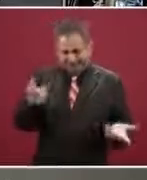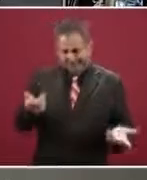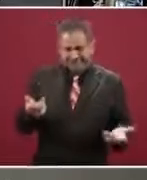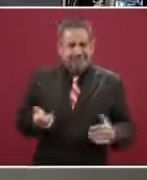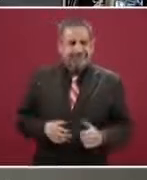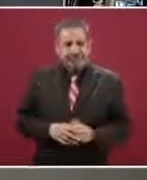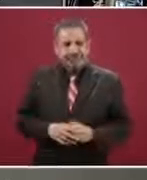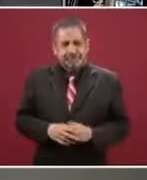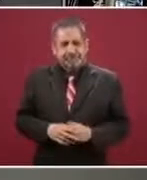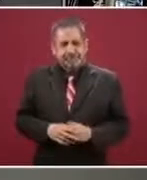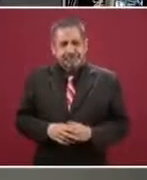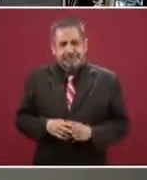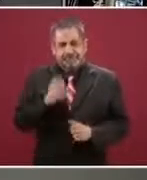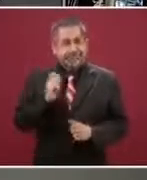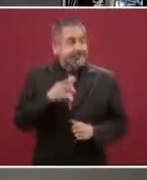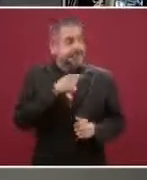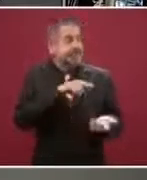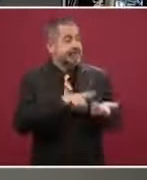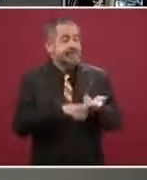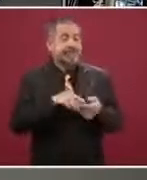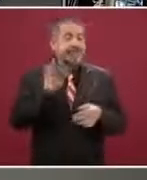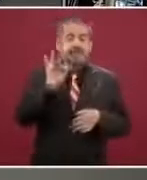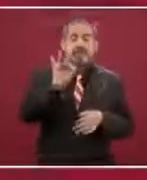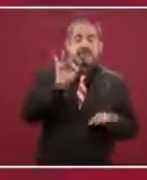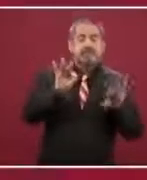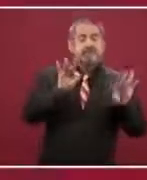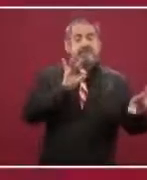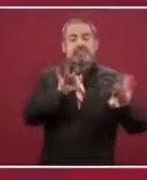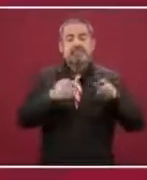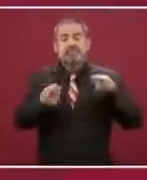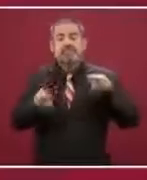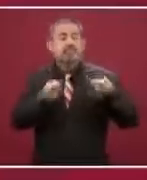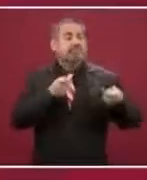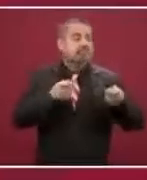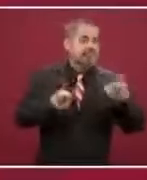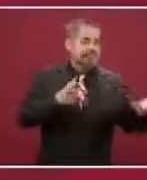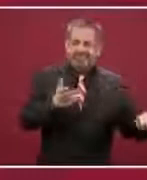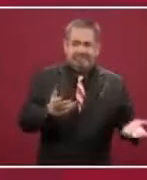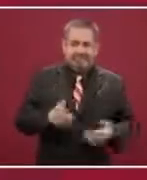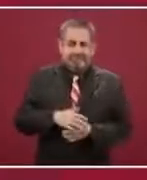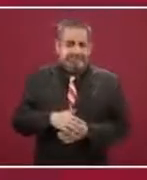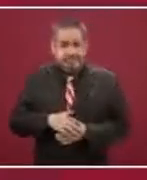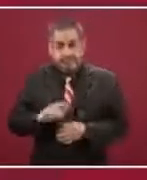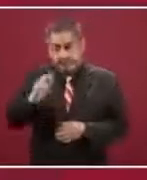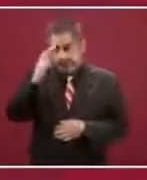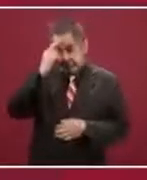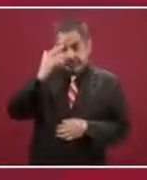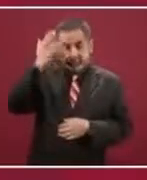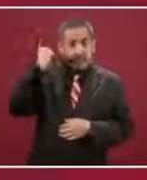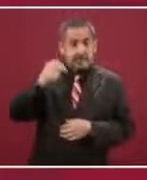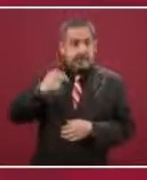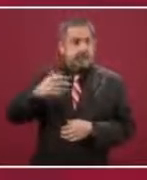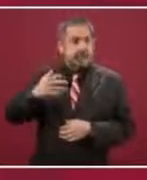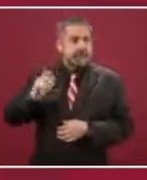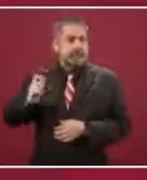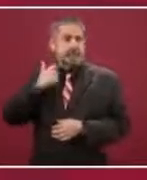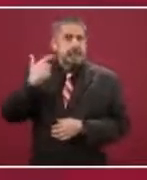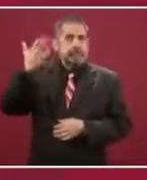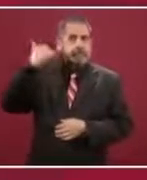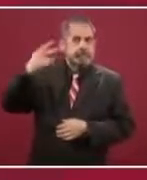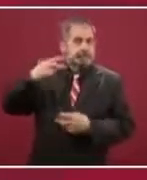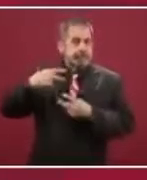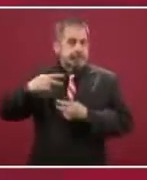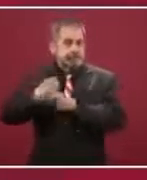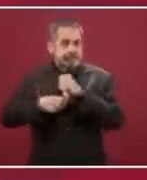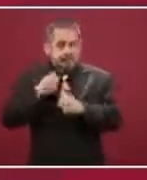entonces, es la manipulación. Yo me acuerdo que cuando nos robaron la presidencia en